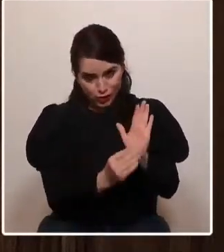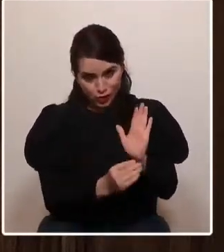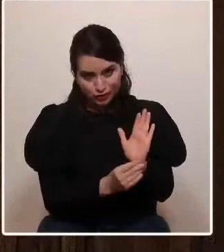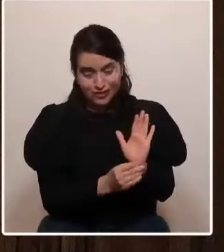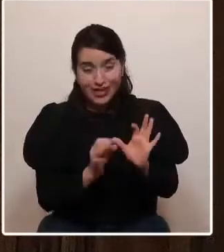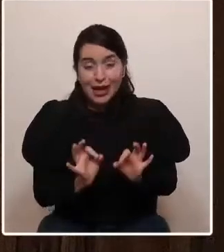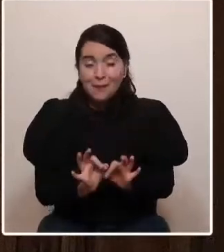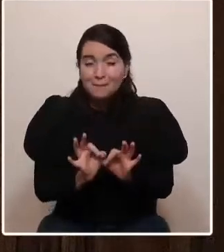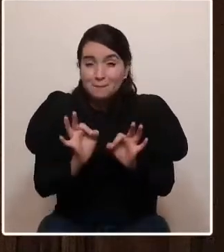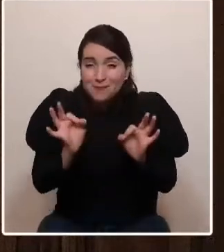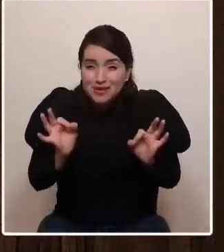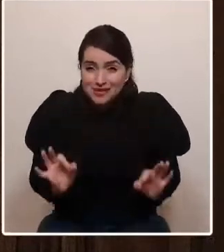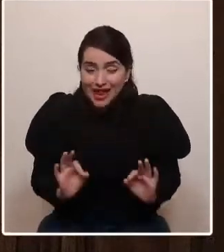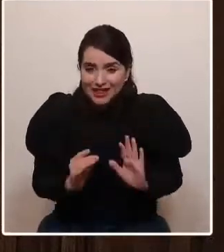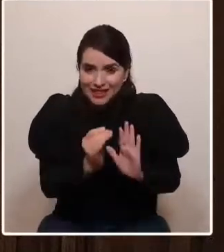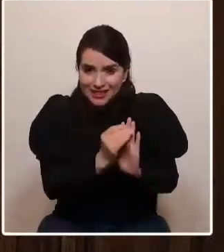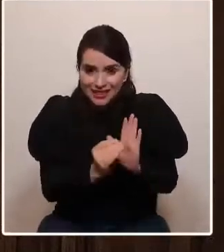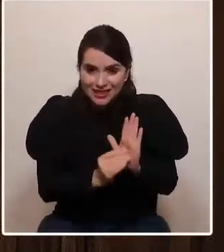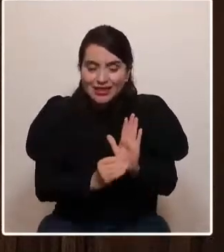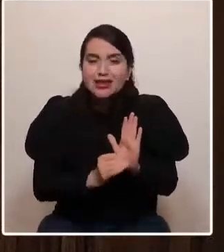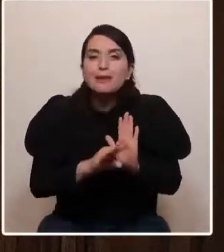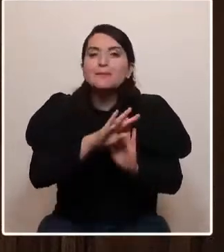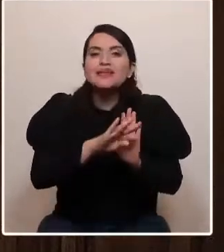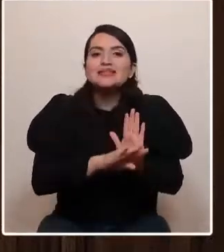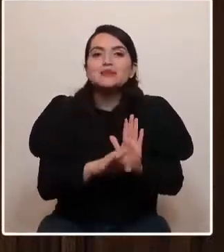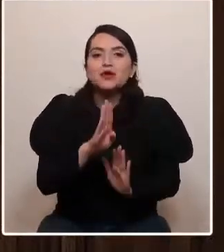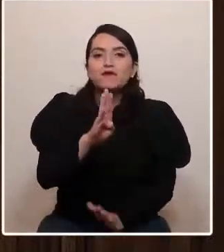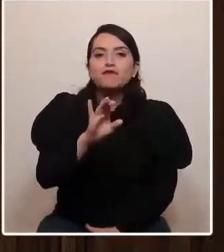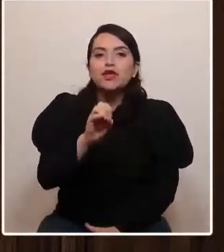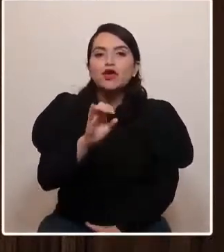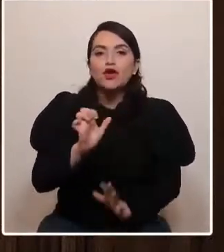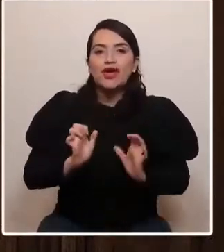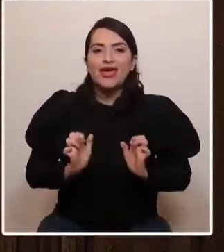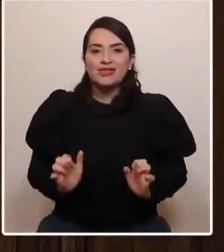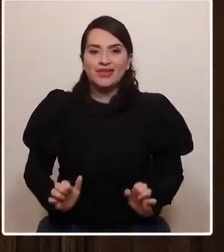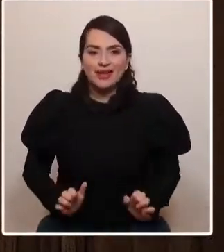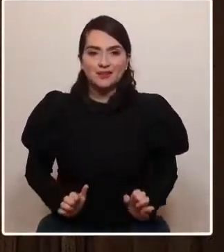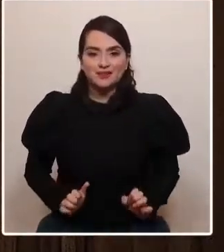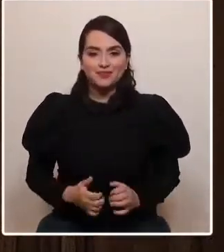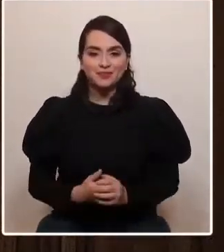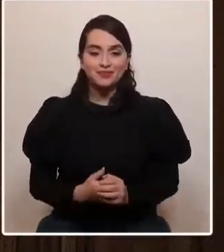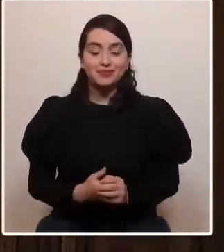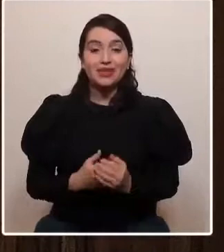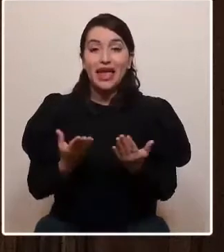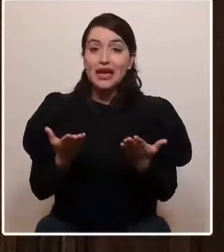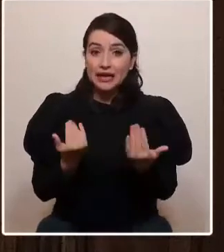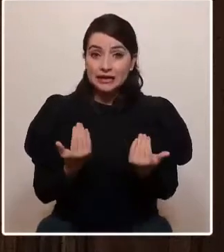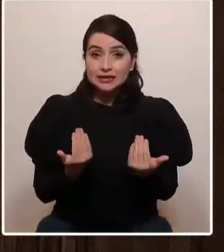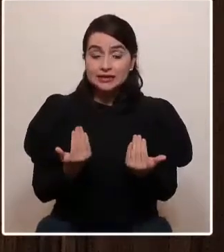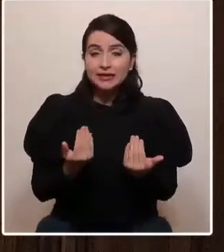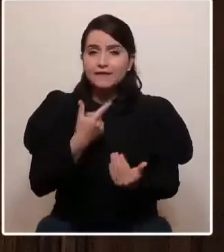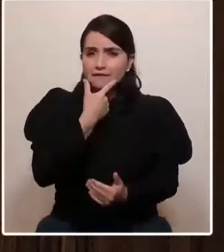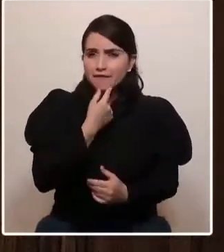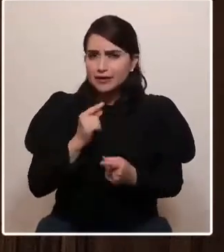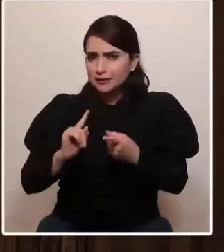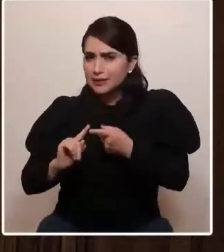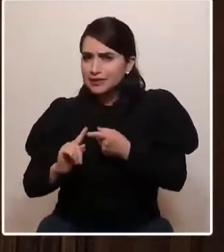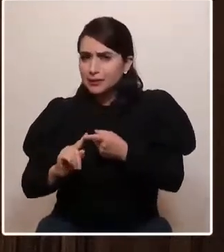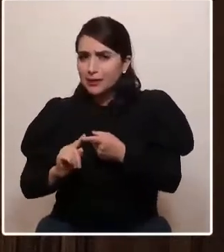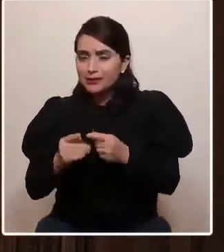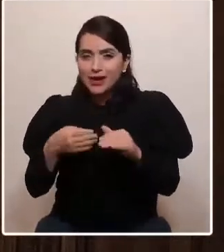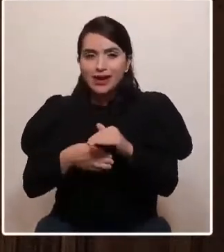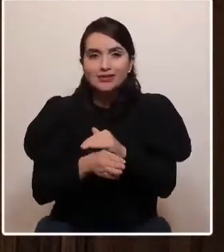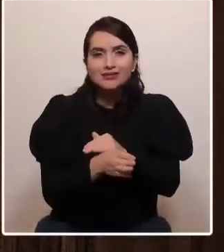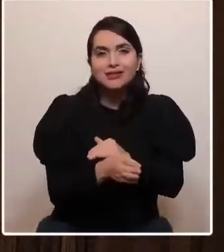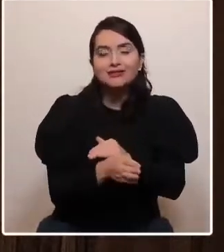especial consideración de los principios de la bioética. La necesidad de ampliar y facilitar la participación y el acceso